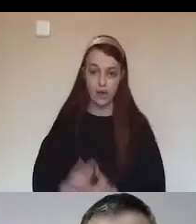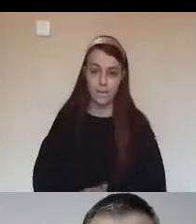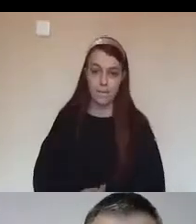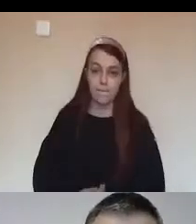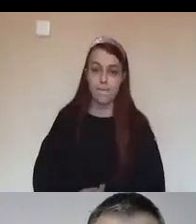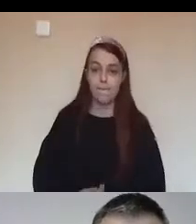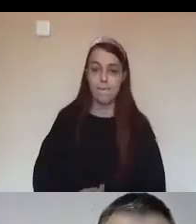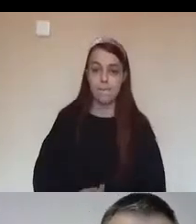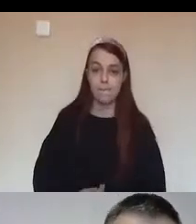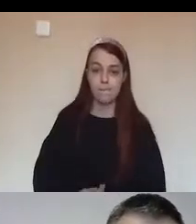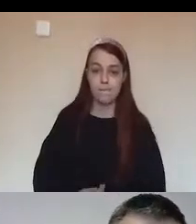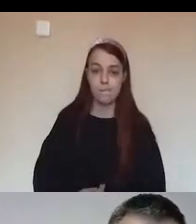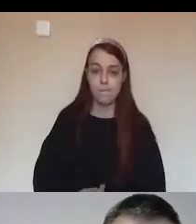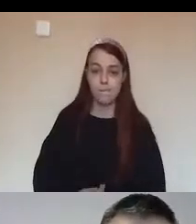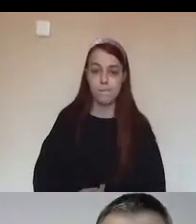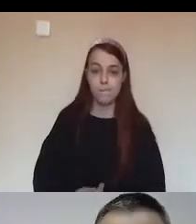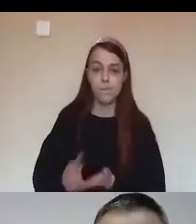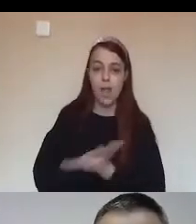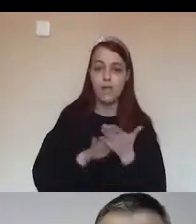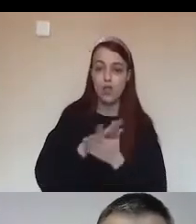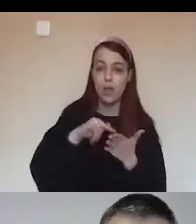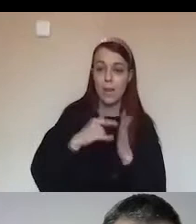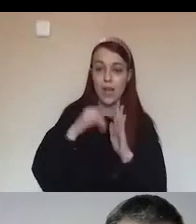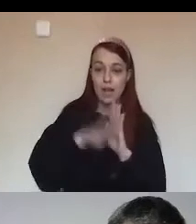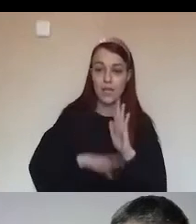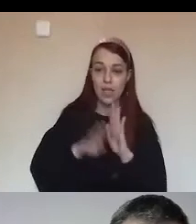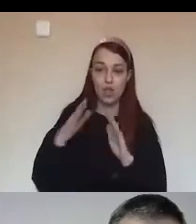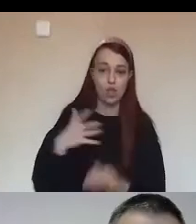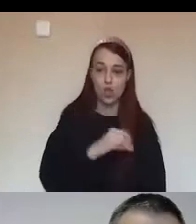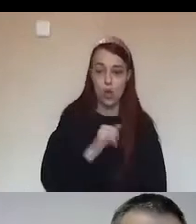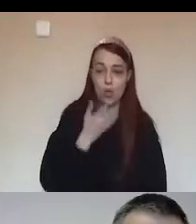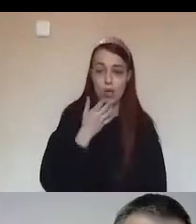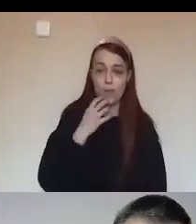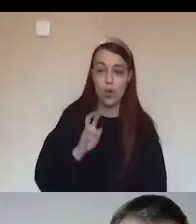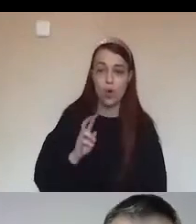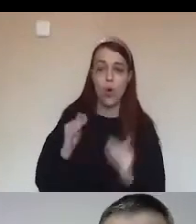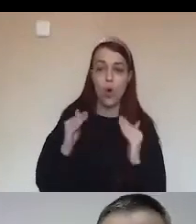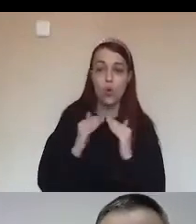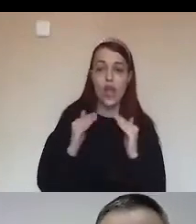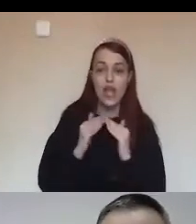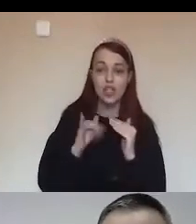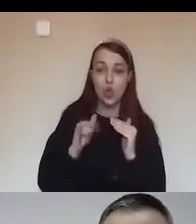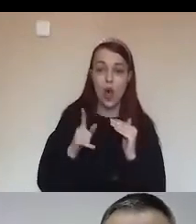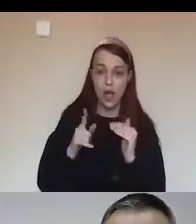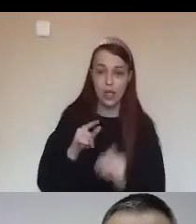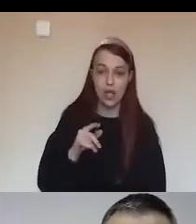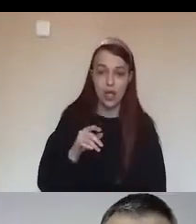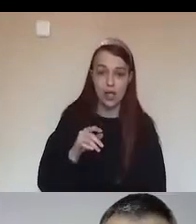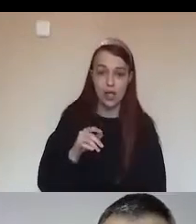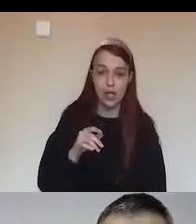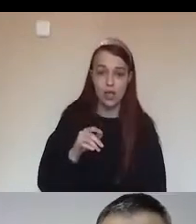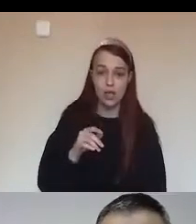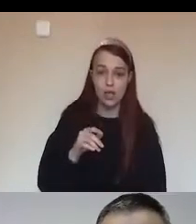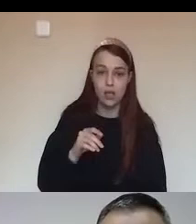la planificación, como veis, la aplicamos a todo. Por ejemplo, tenemos un bien UNESCO, el Pecio Bouferrer. Bueno, en este